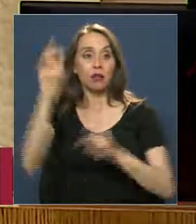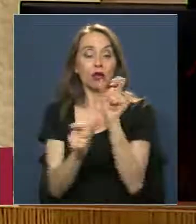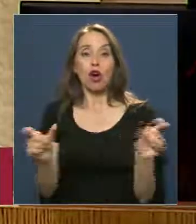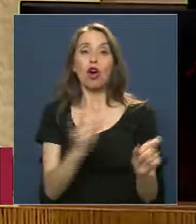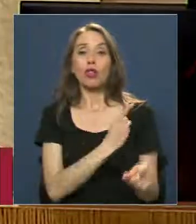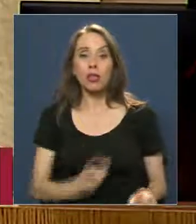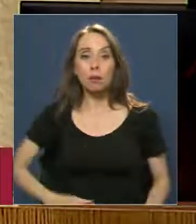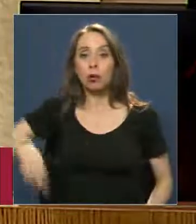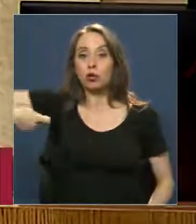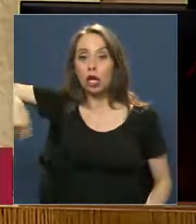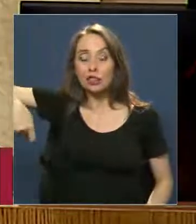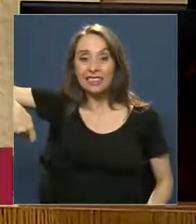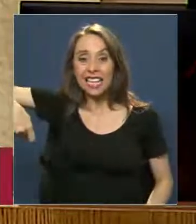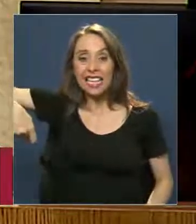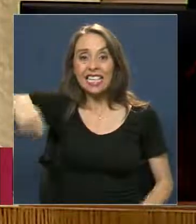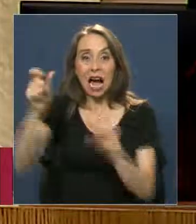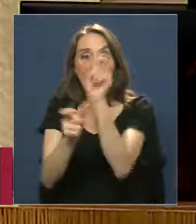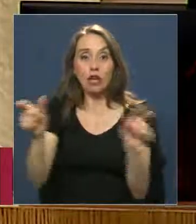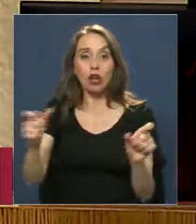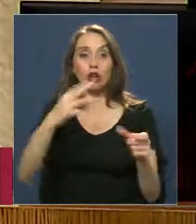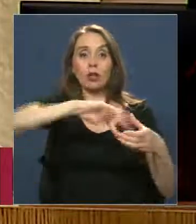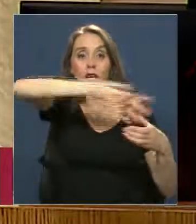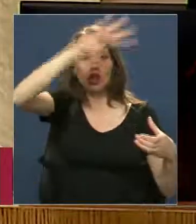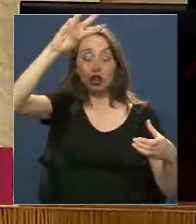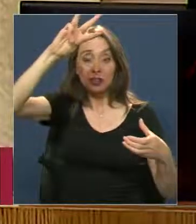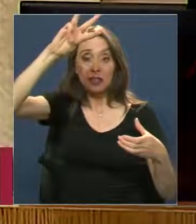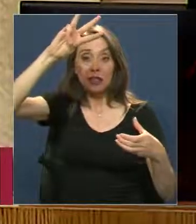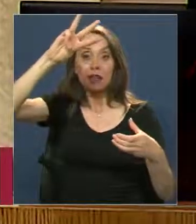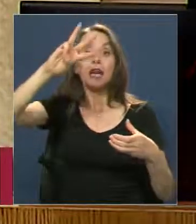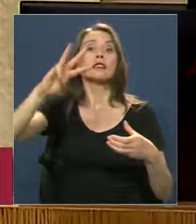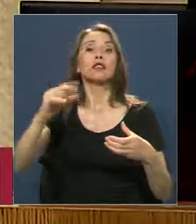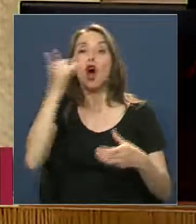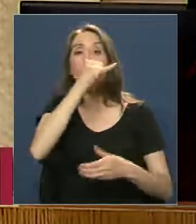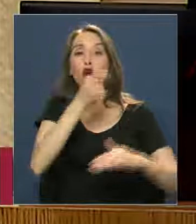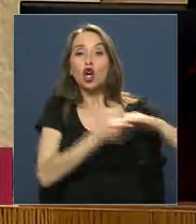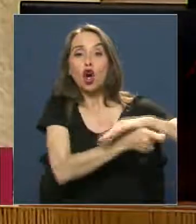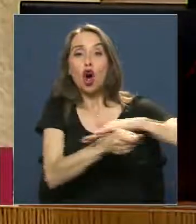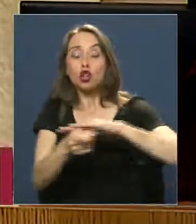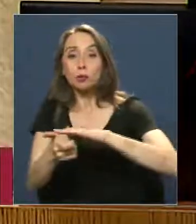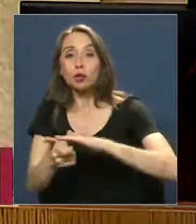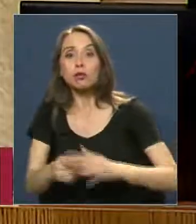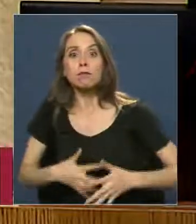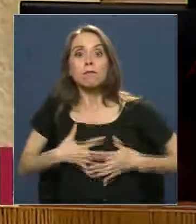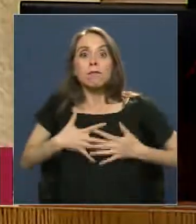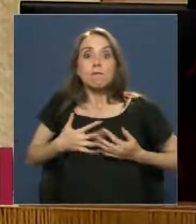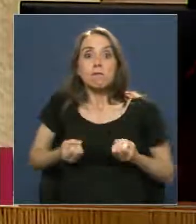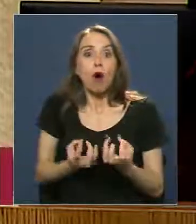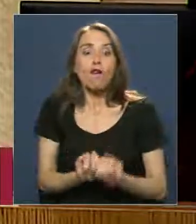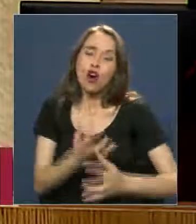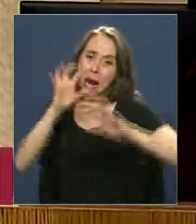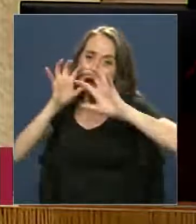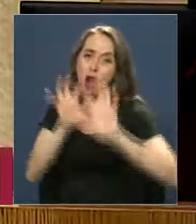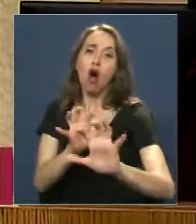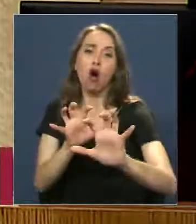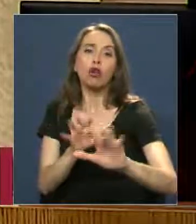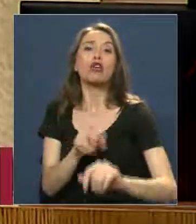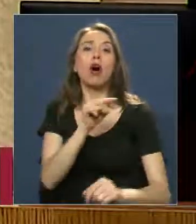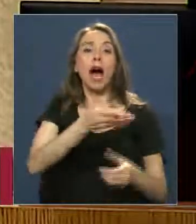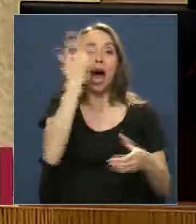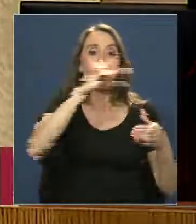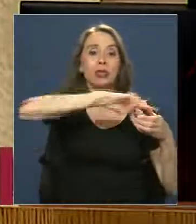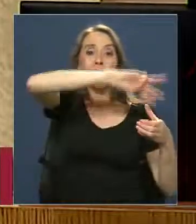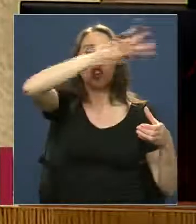diputados, senadores de la Concertación. También incitan al odio. Y esa Concertación no ha